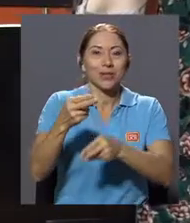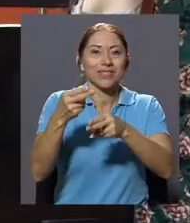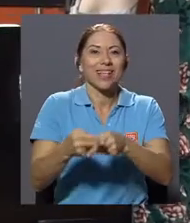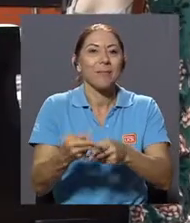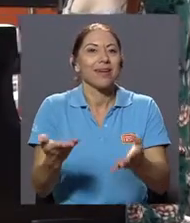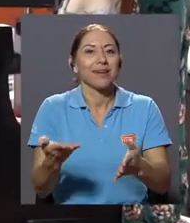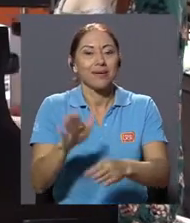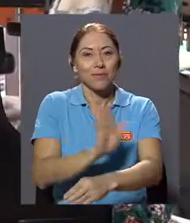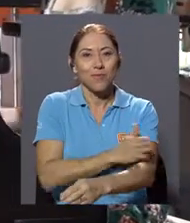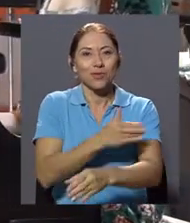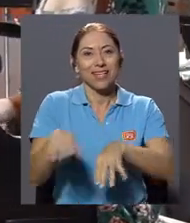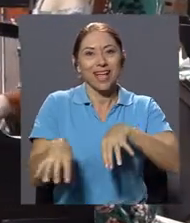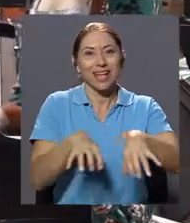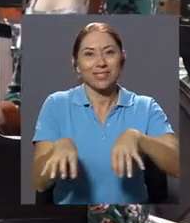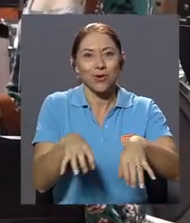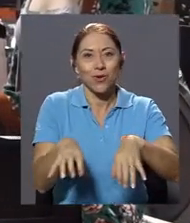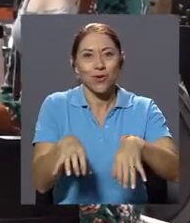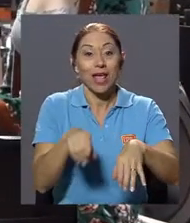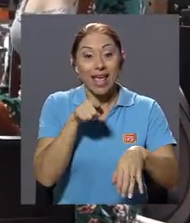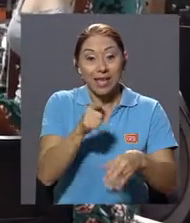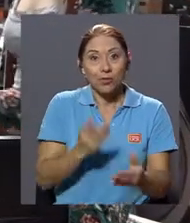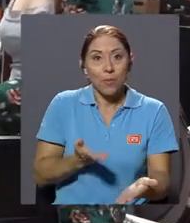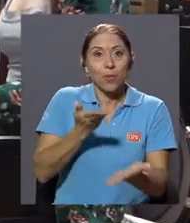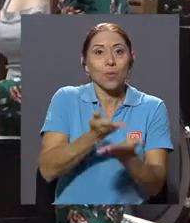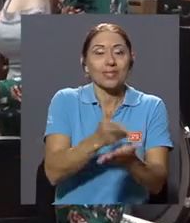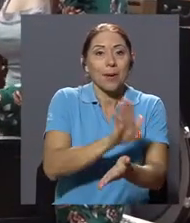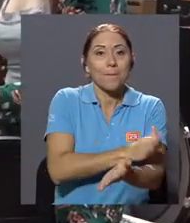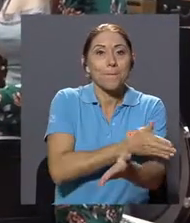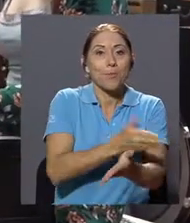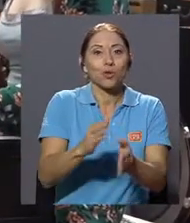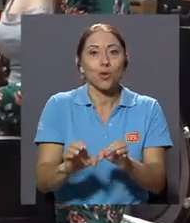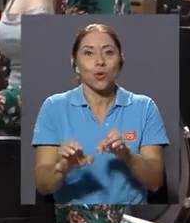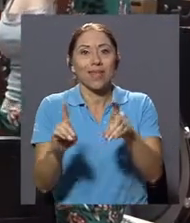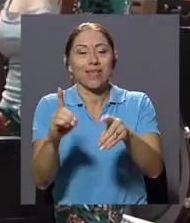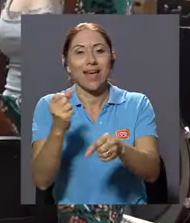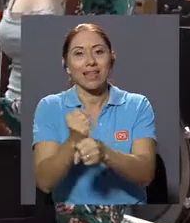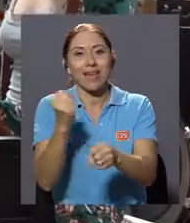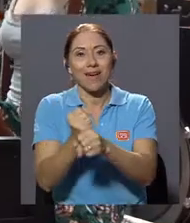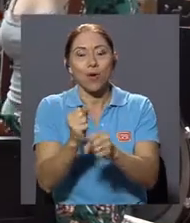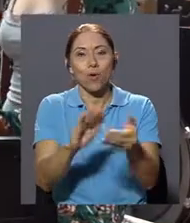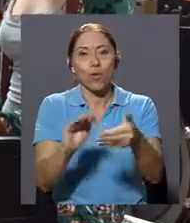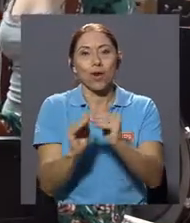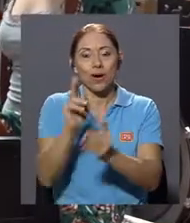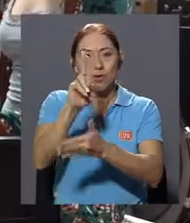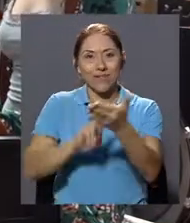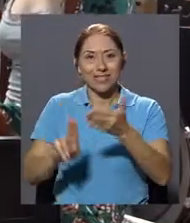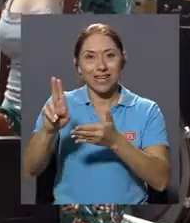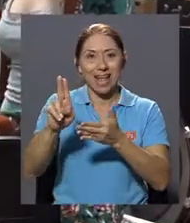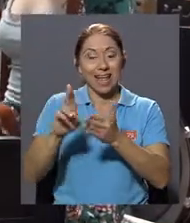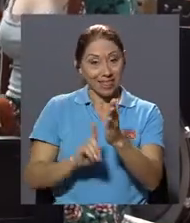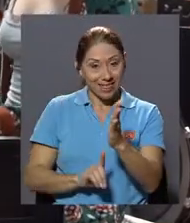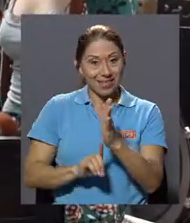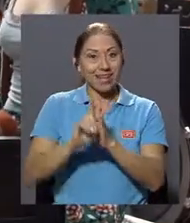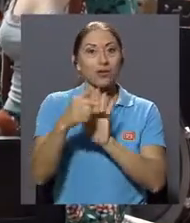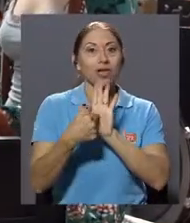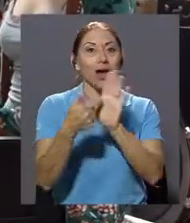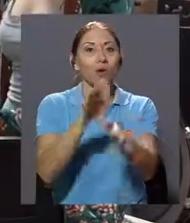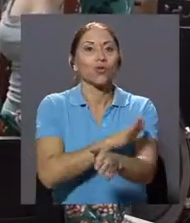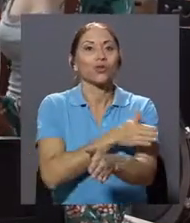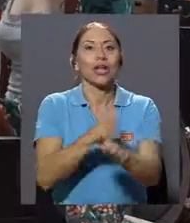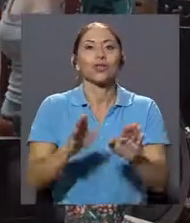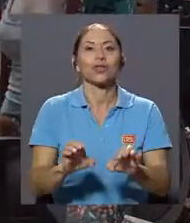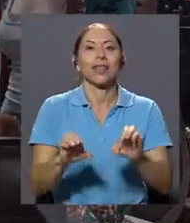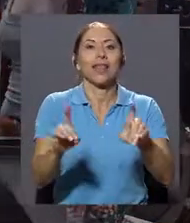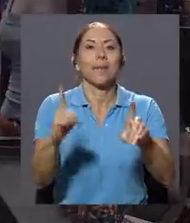Música en Acción, una propuesta musicoeducativa del trabajo comunal universitario que desarrolla conciertos didácticos para personas de todas